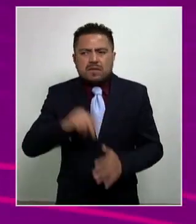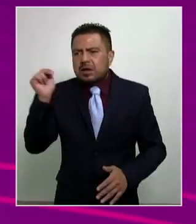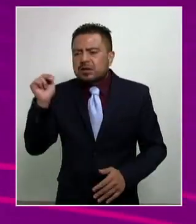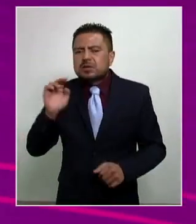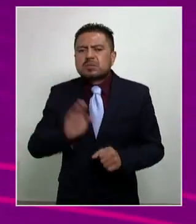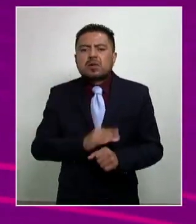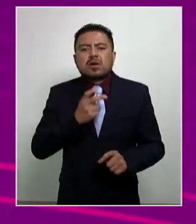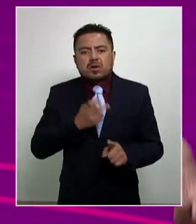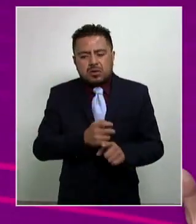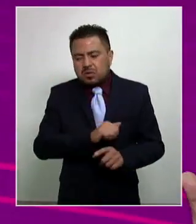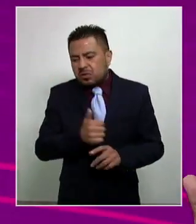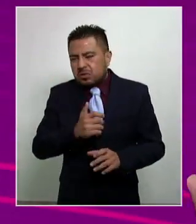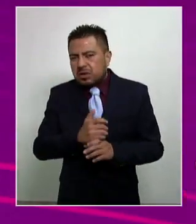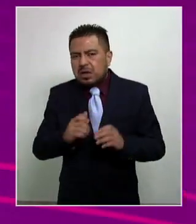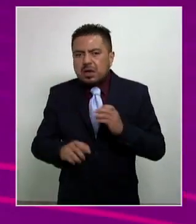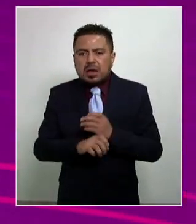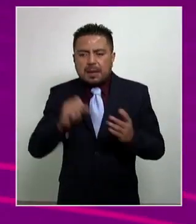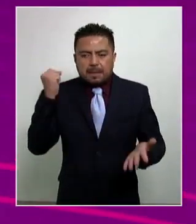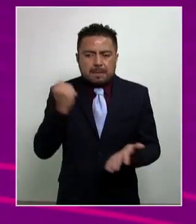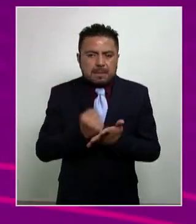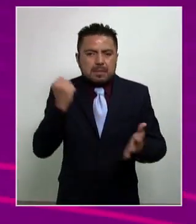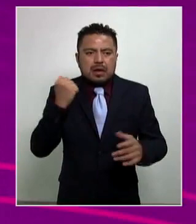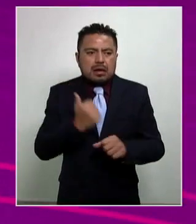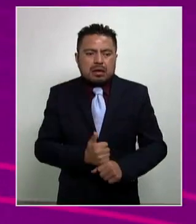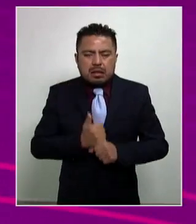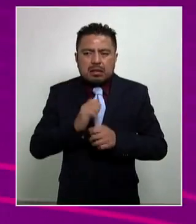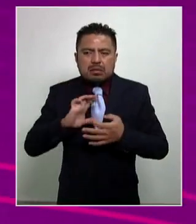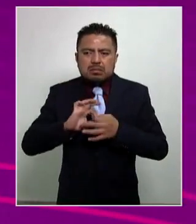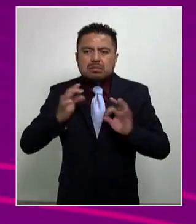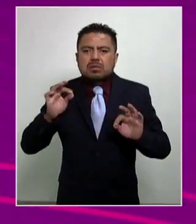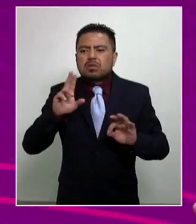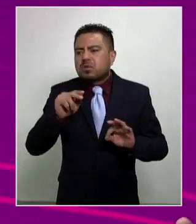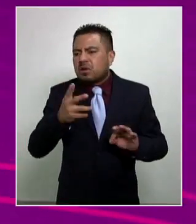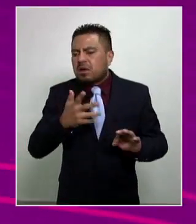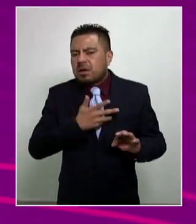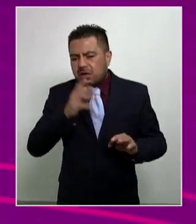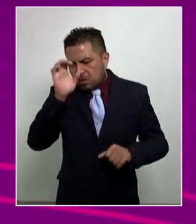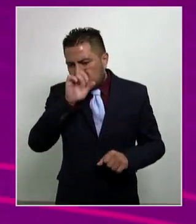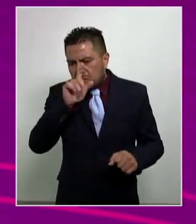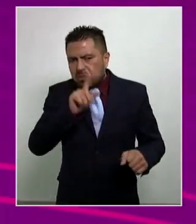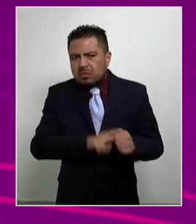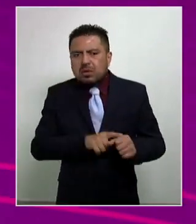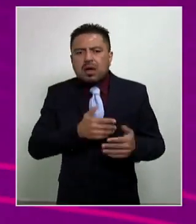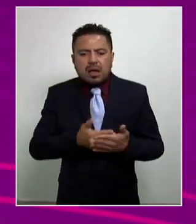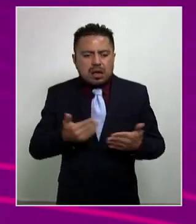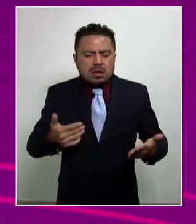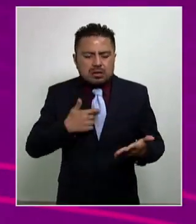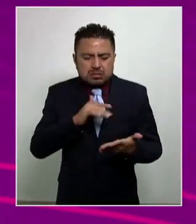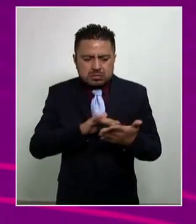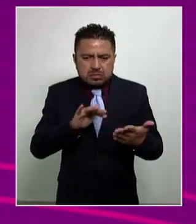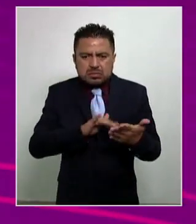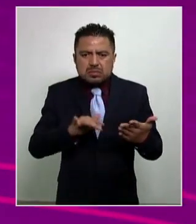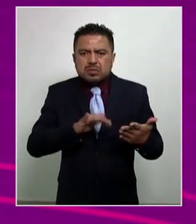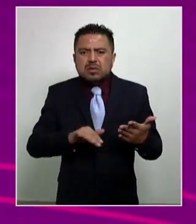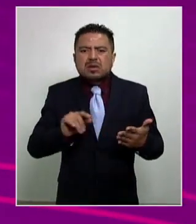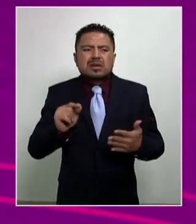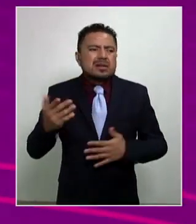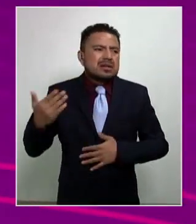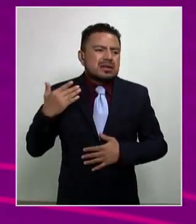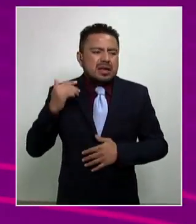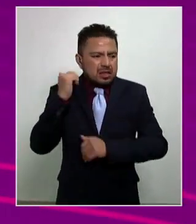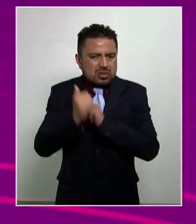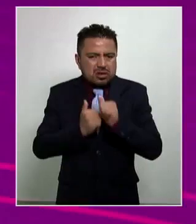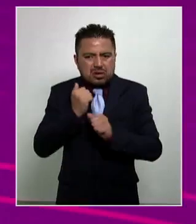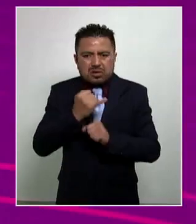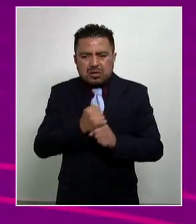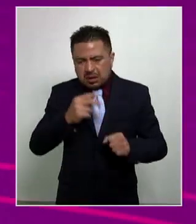la otra cosa de la marca de la esclavización, es decir, bueno, es que no tenían cultura. Ahora estoy leyendo a unos precursores de la